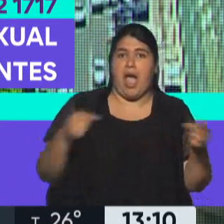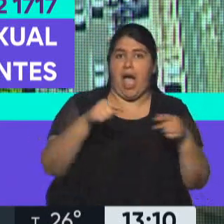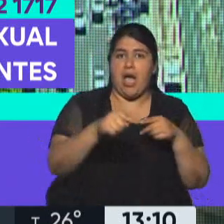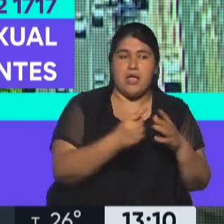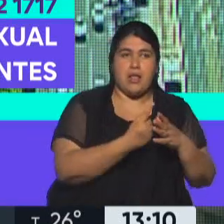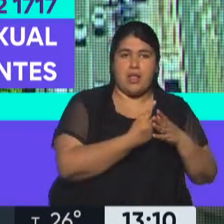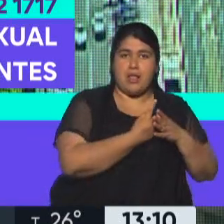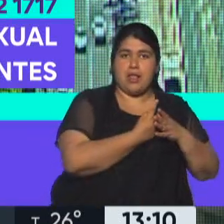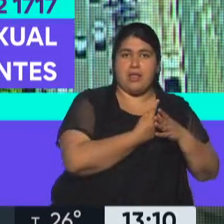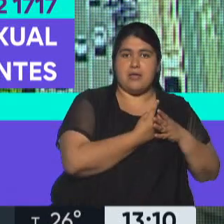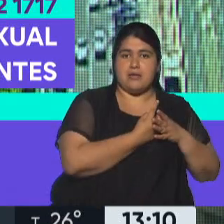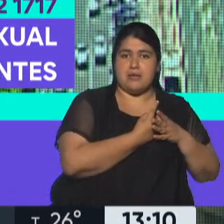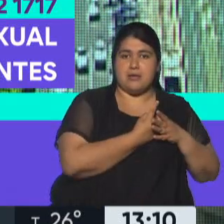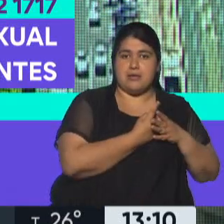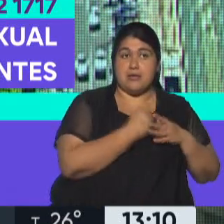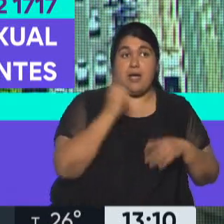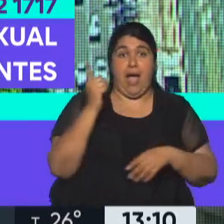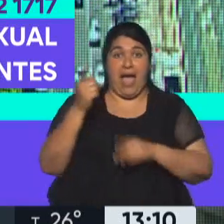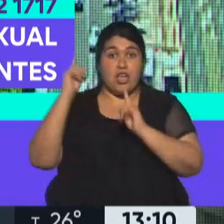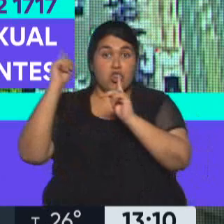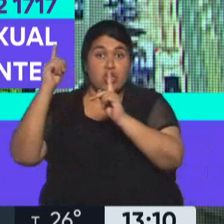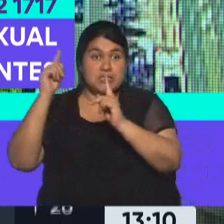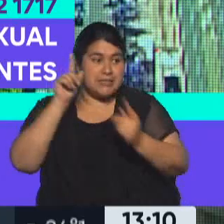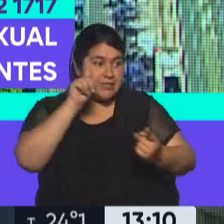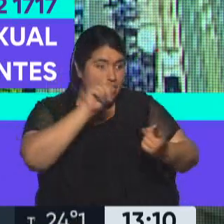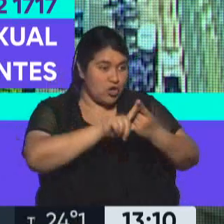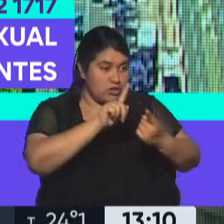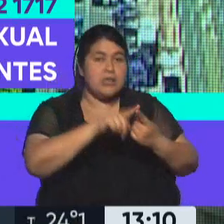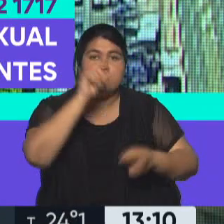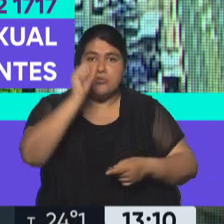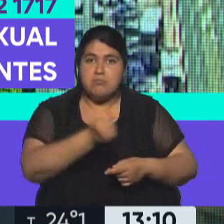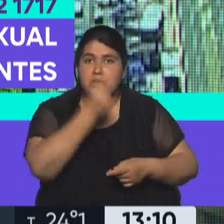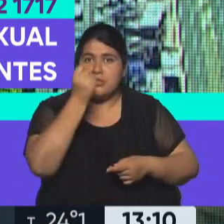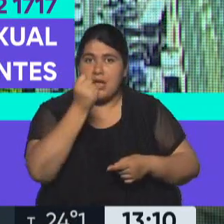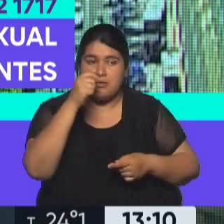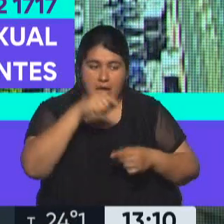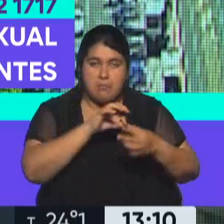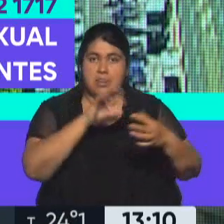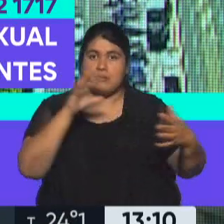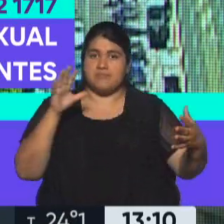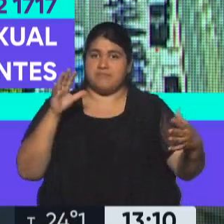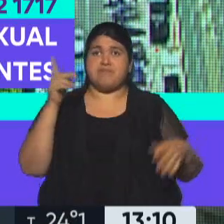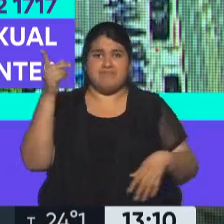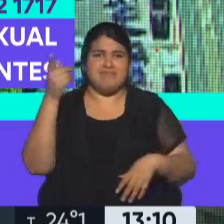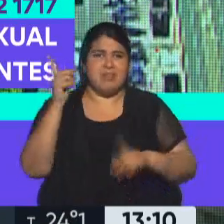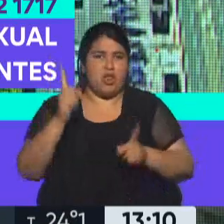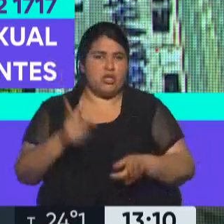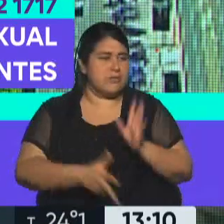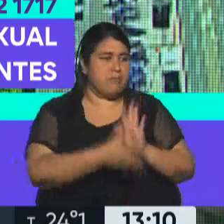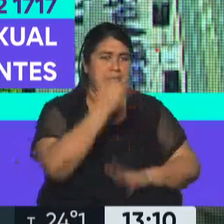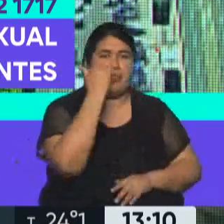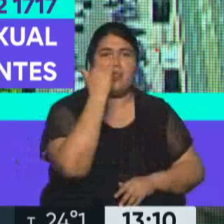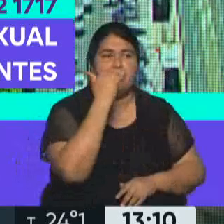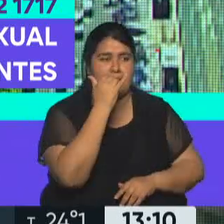y los docentes son muy importantes en esto, porque ellos a veces pueden detectar con más claridad si